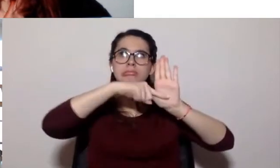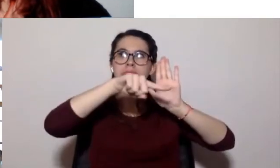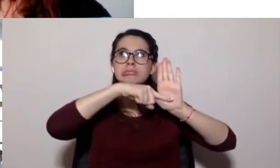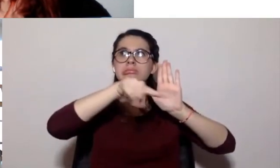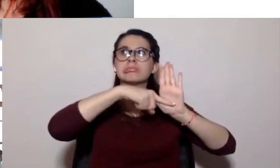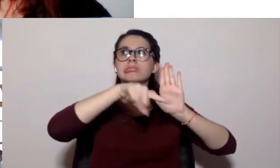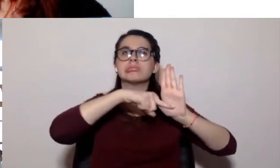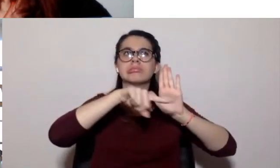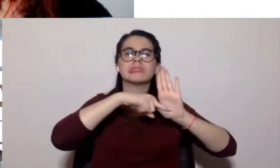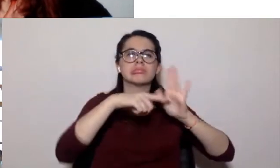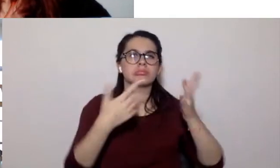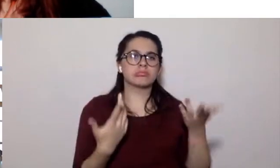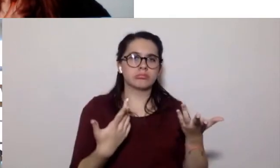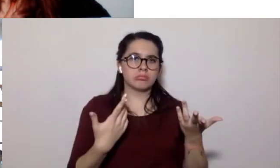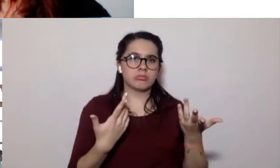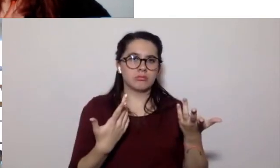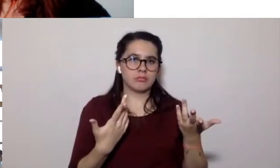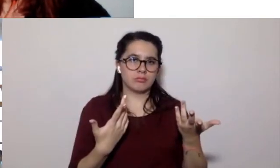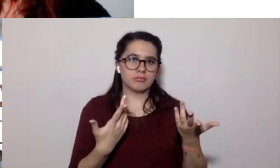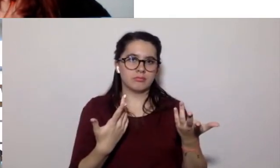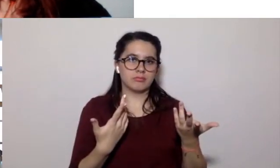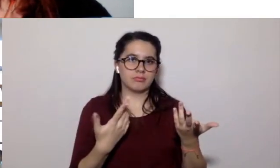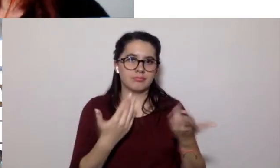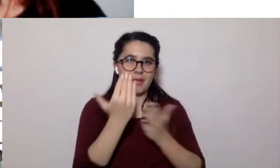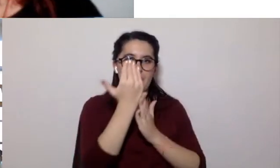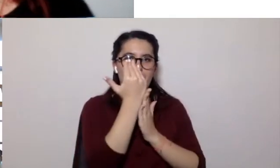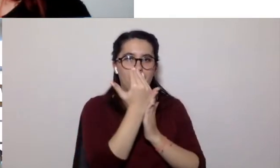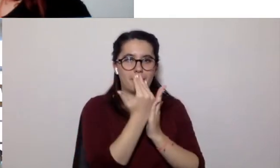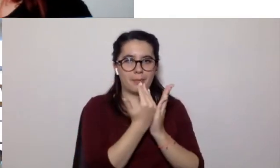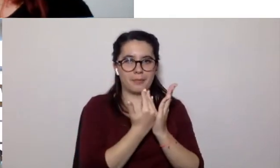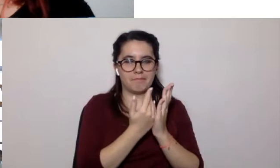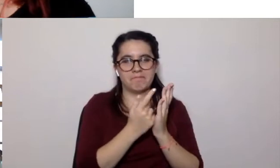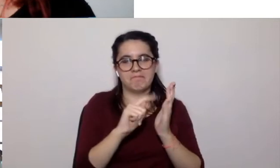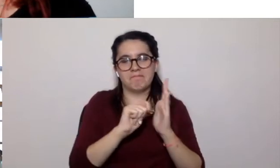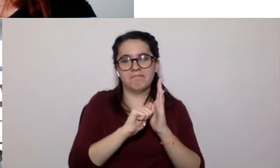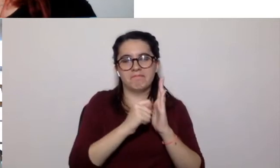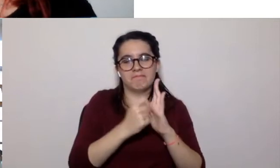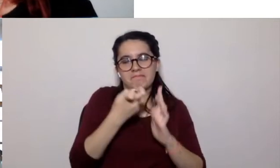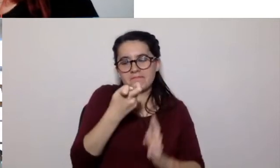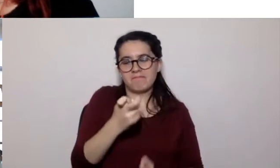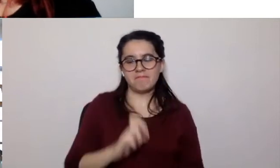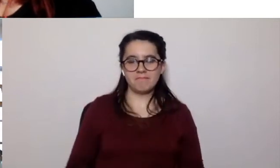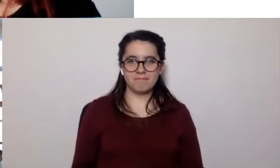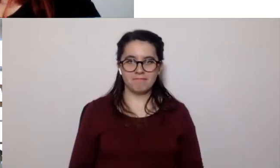¿no? Por ejemplo, esa es una técnica, por ejemplo, ¿no?